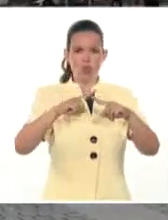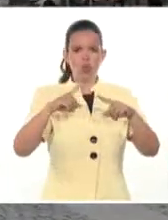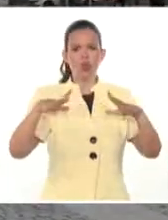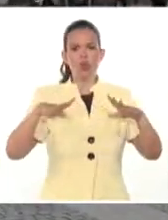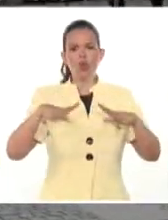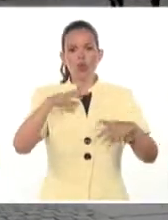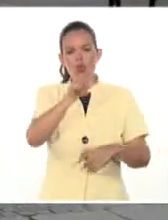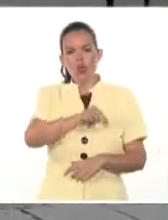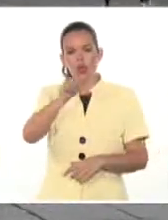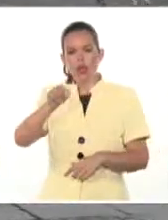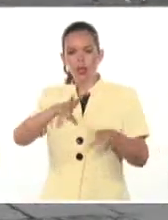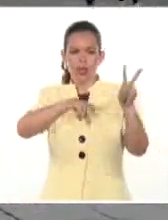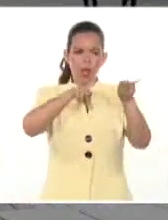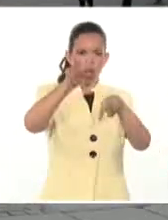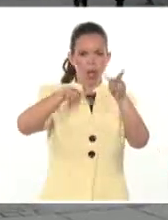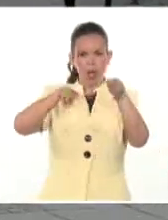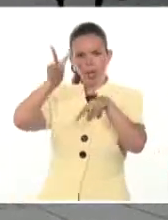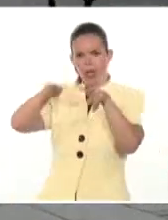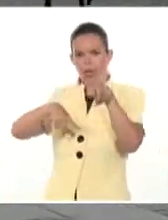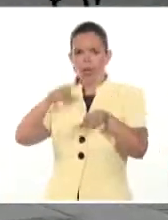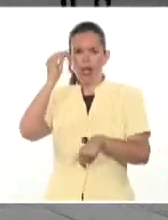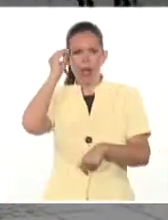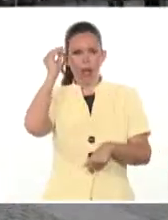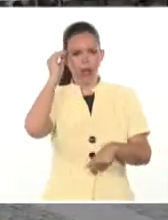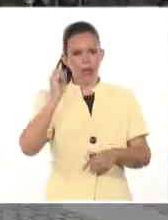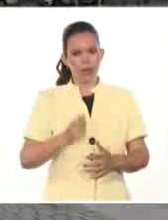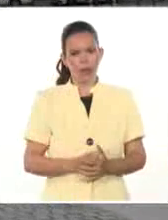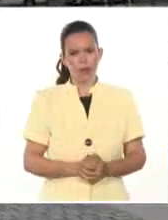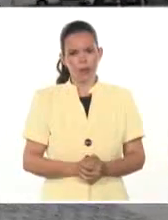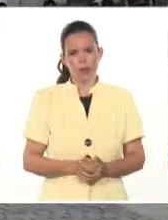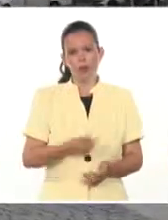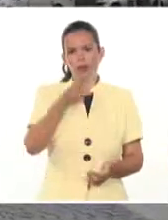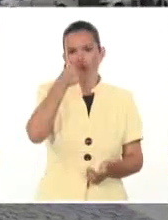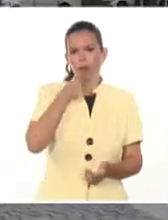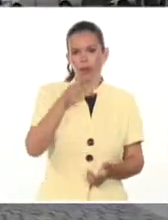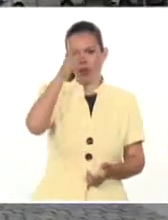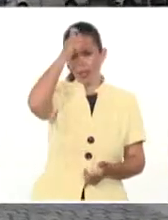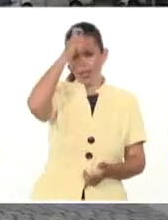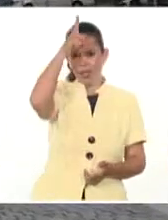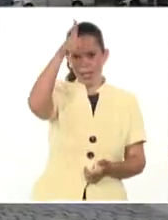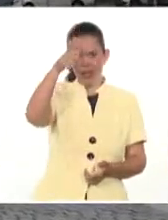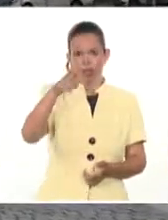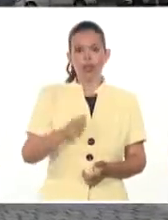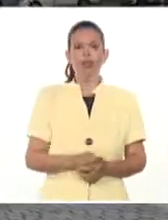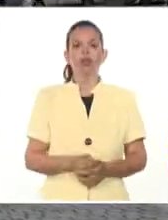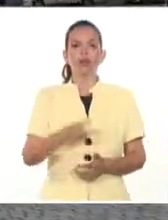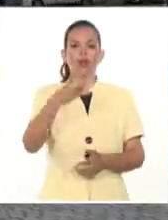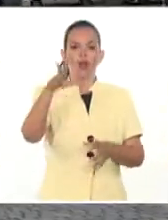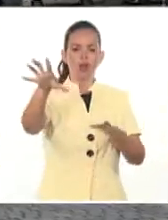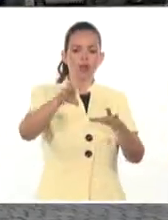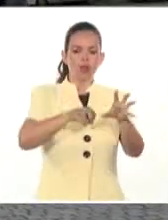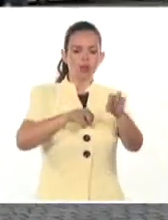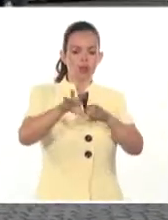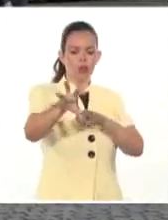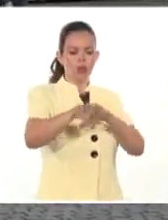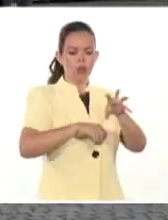20.000 libros, los pusieron en el centro de esta plaza y quemaron las obras de